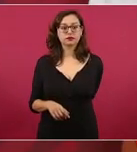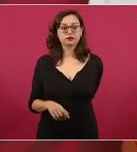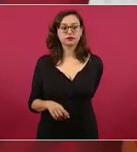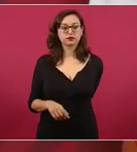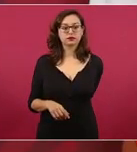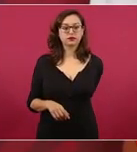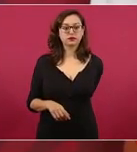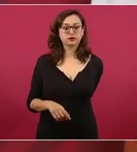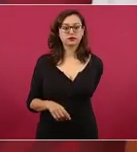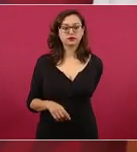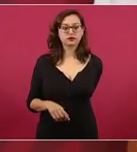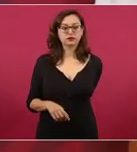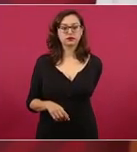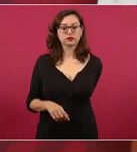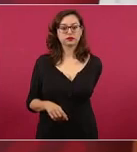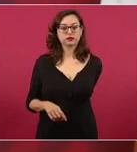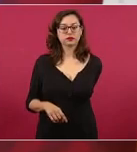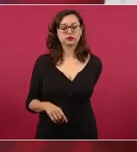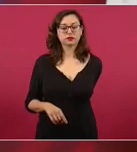Fíjense,